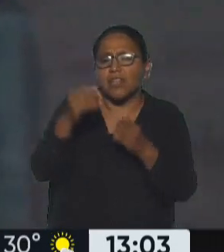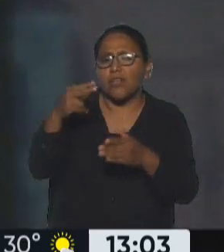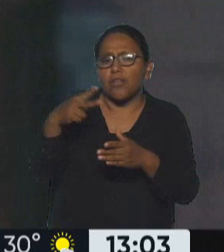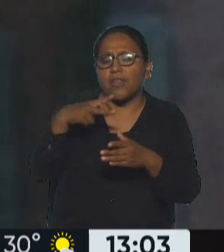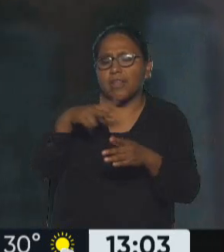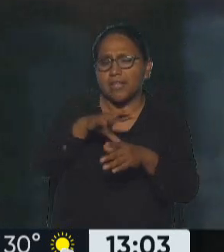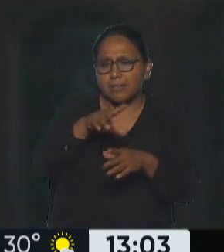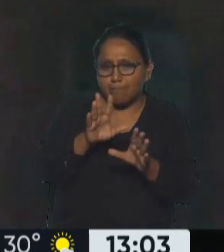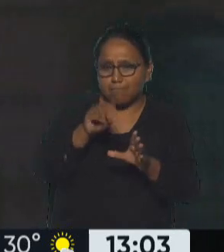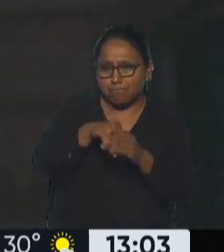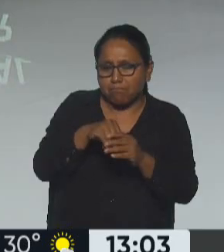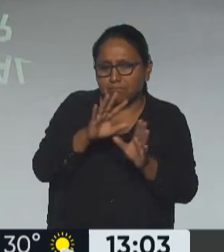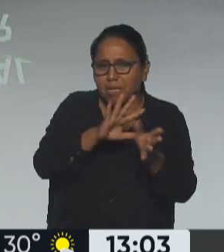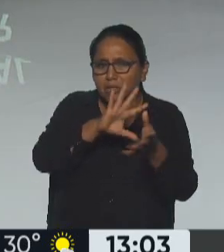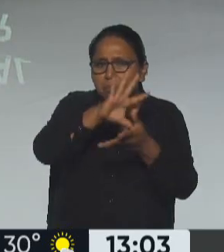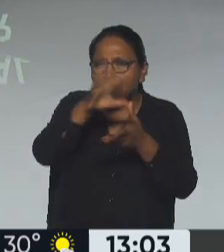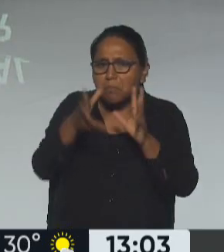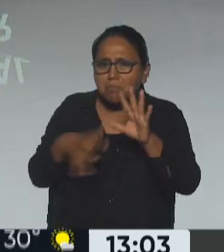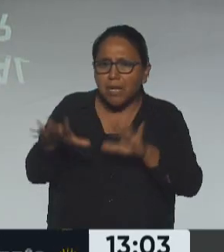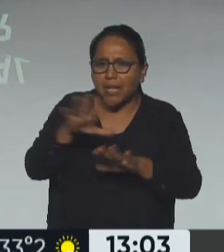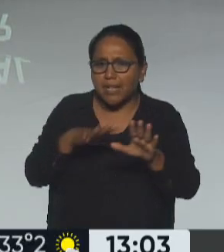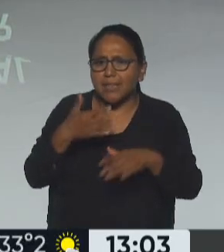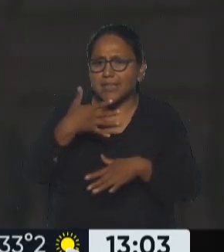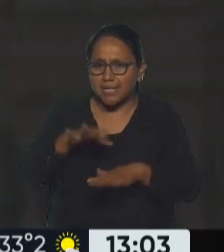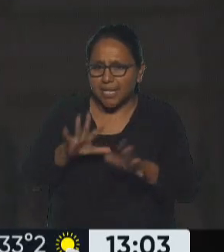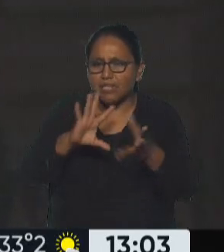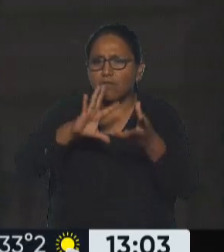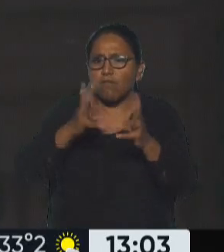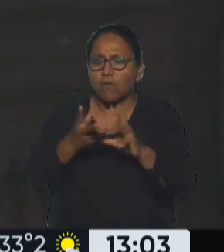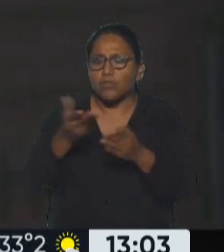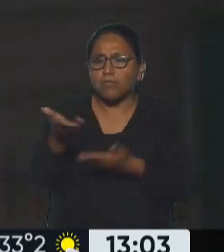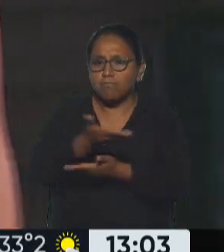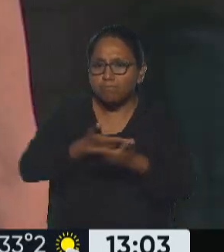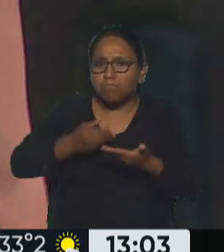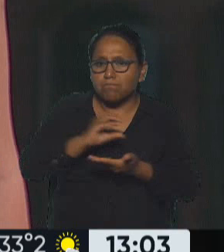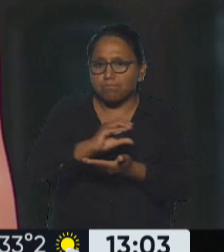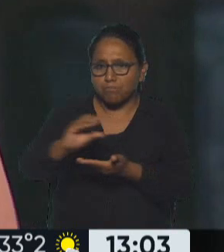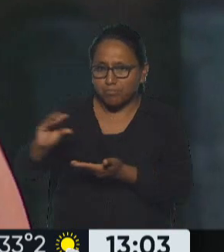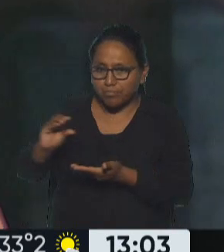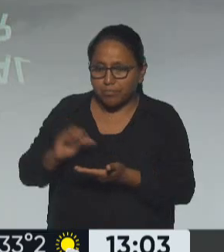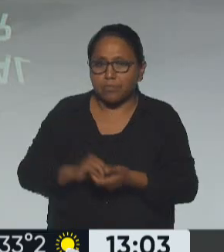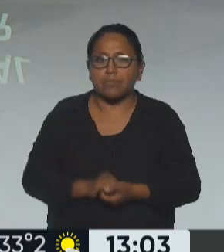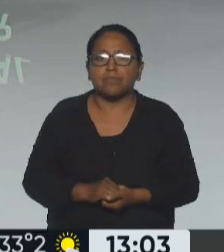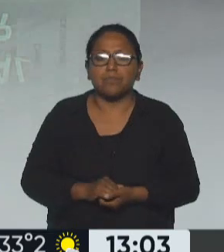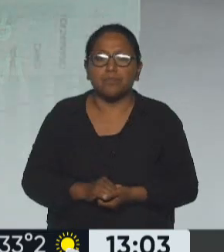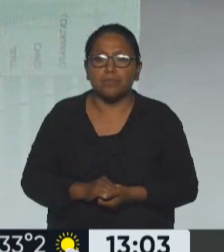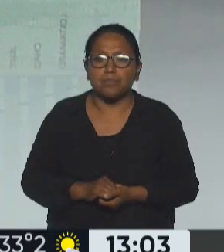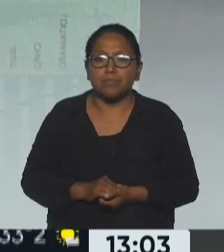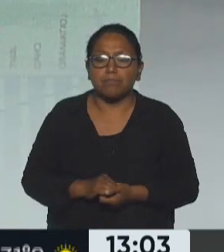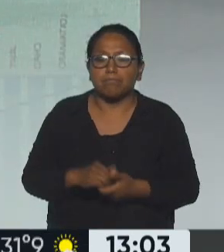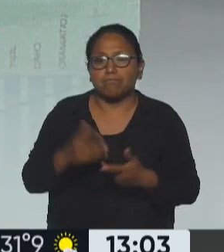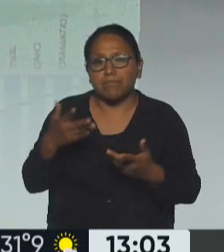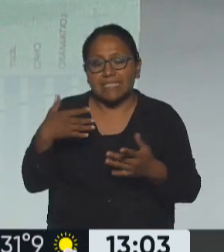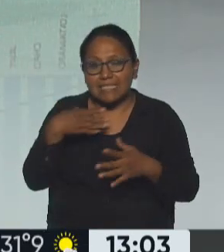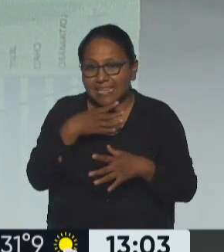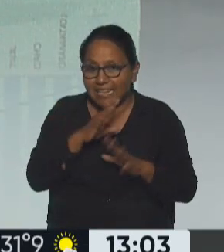Esta es un poco la la cuestión para entender así funciona la coparticipación avancemos si no tenemos Eso